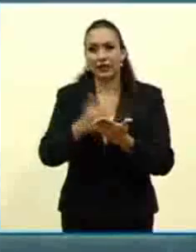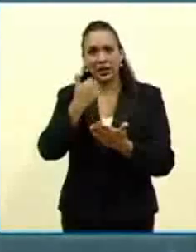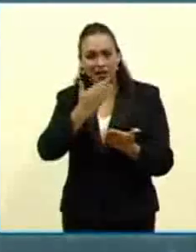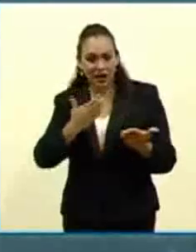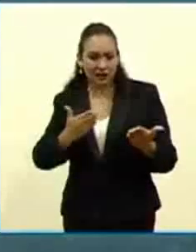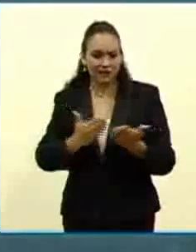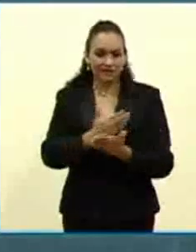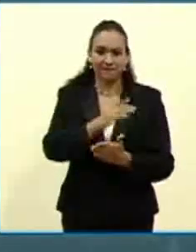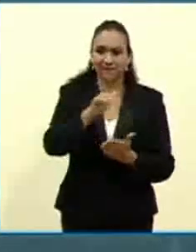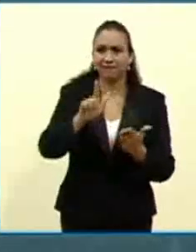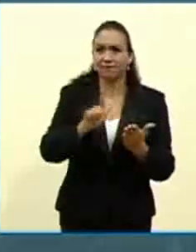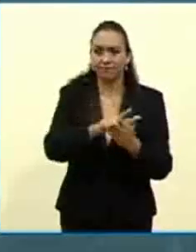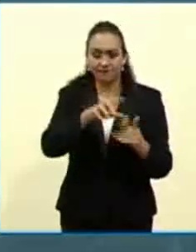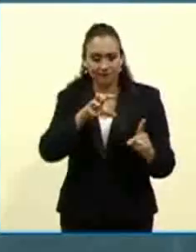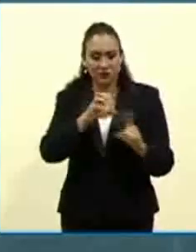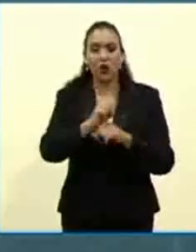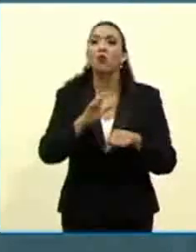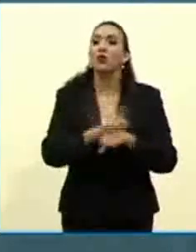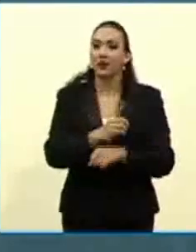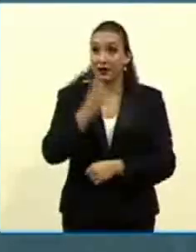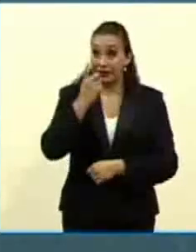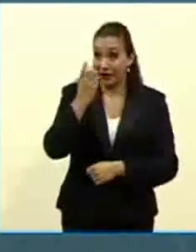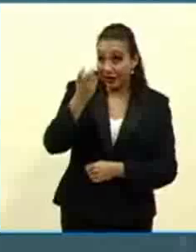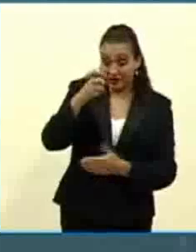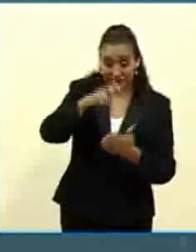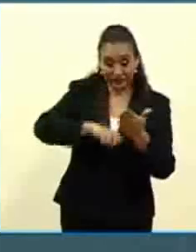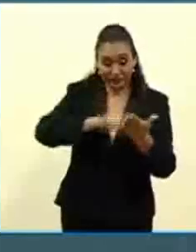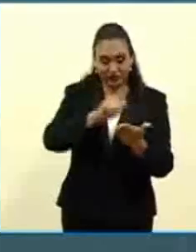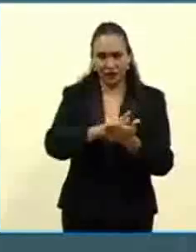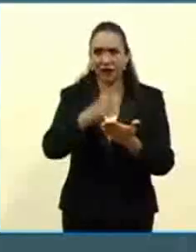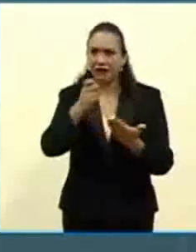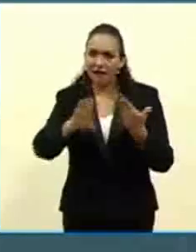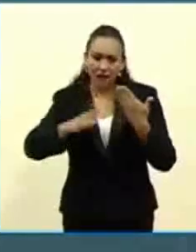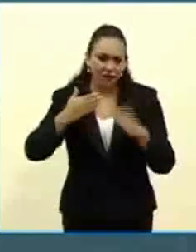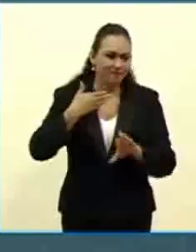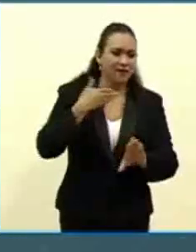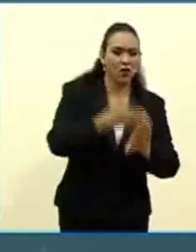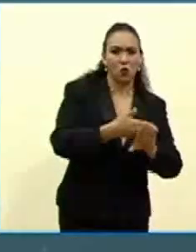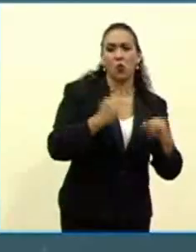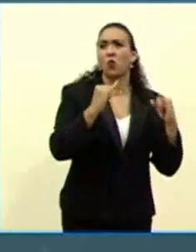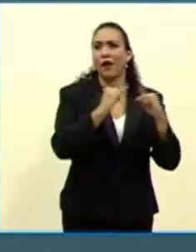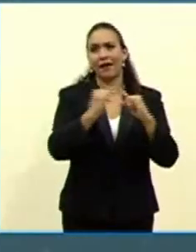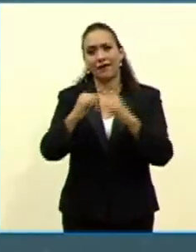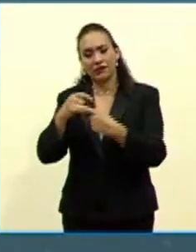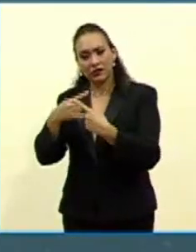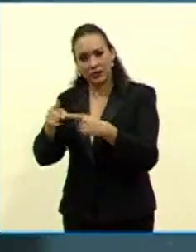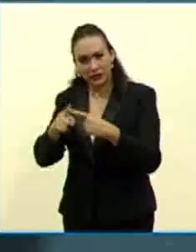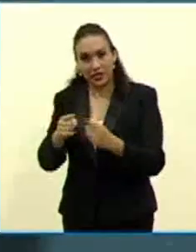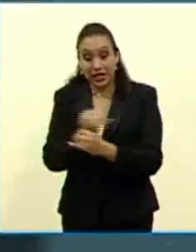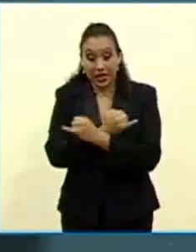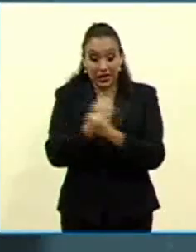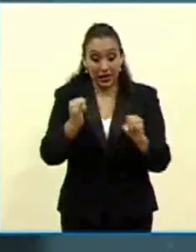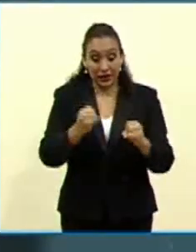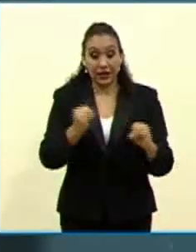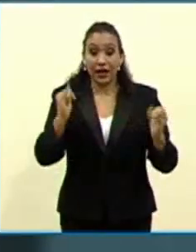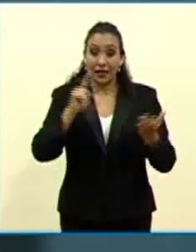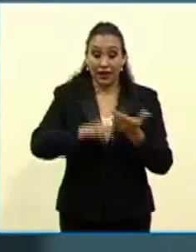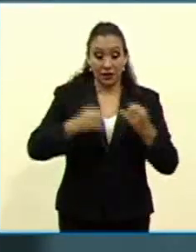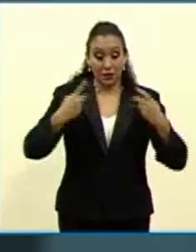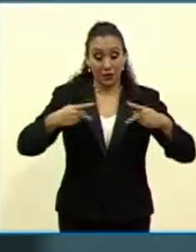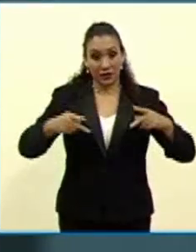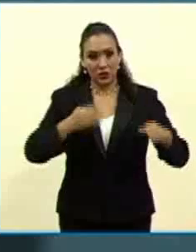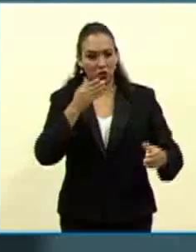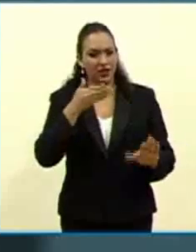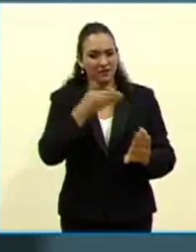justicia, al considerar que afecta la autonomía de los órganos del Poder Judicial de la Federación, la independencia de sus integrantes y